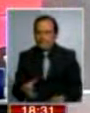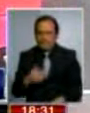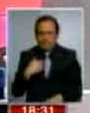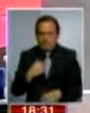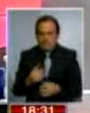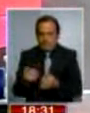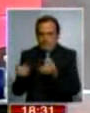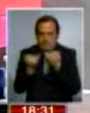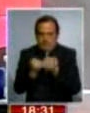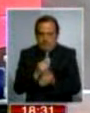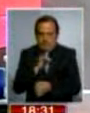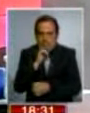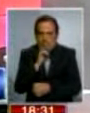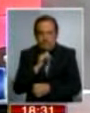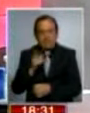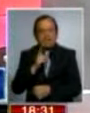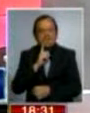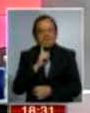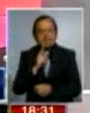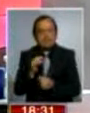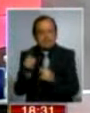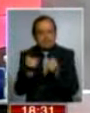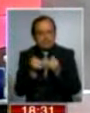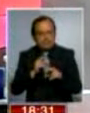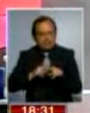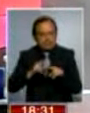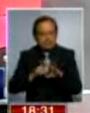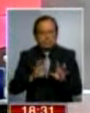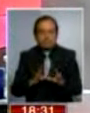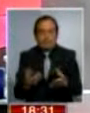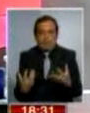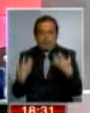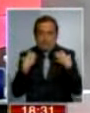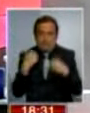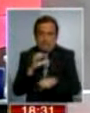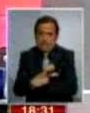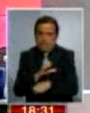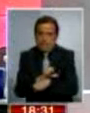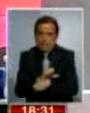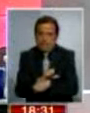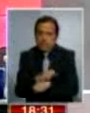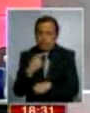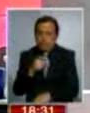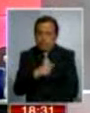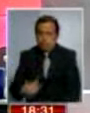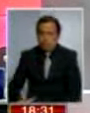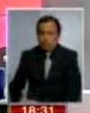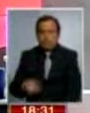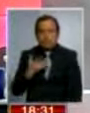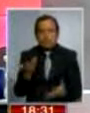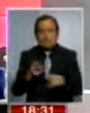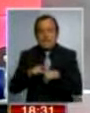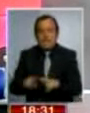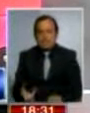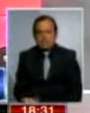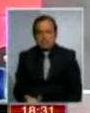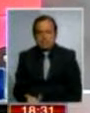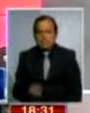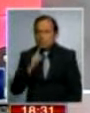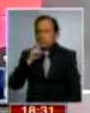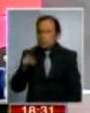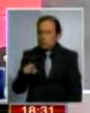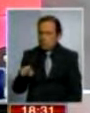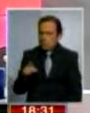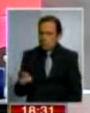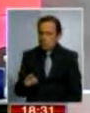esa cifra, por supuesto tienen que hacer el levantamiento de esa información, es una responsabilidad del Estado de Chile, a través del gobierno de turno, ver cómo hace eso. Pero la solución